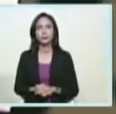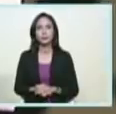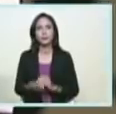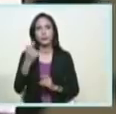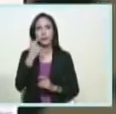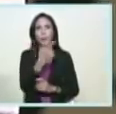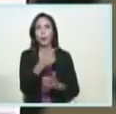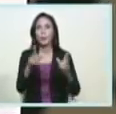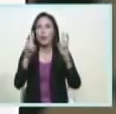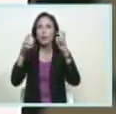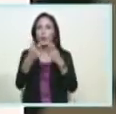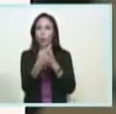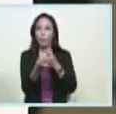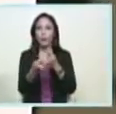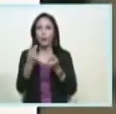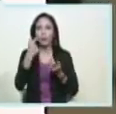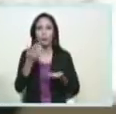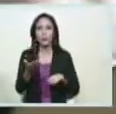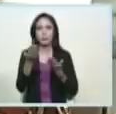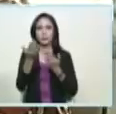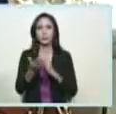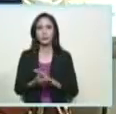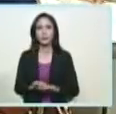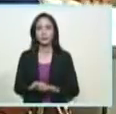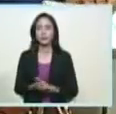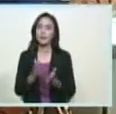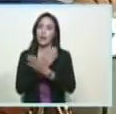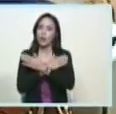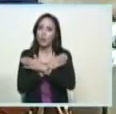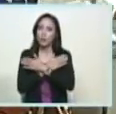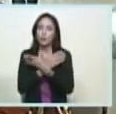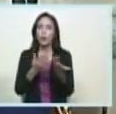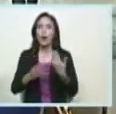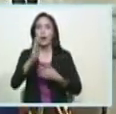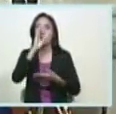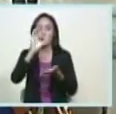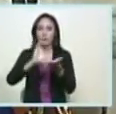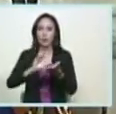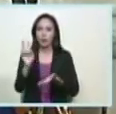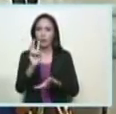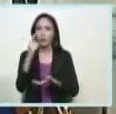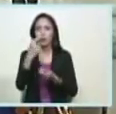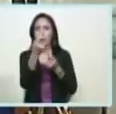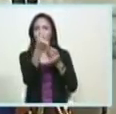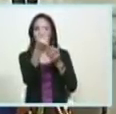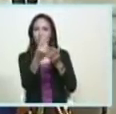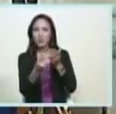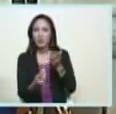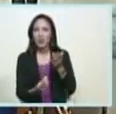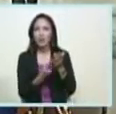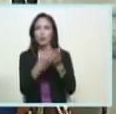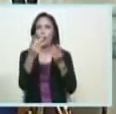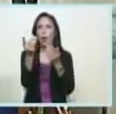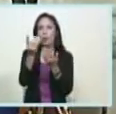y ésta felicito al banco central de venezuela pero